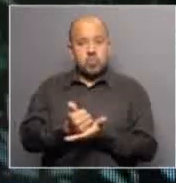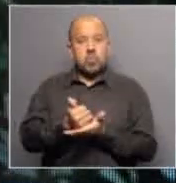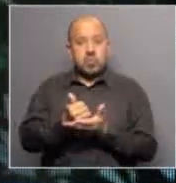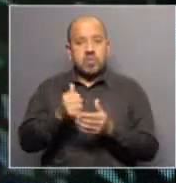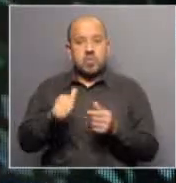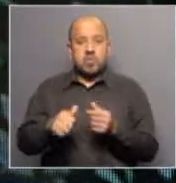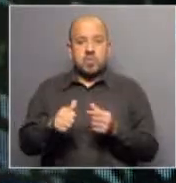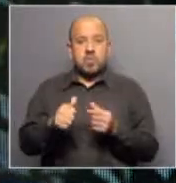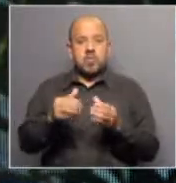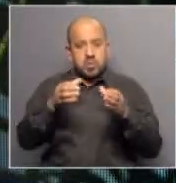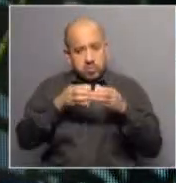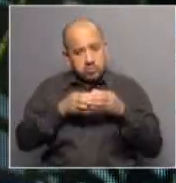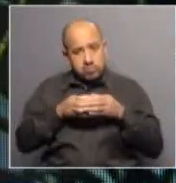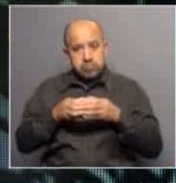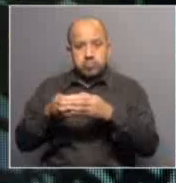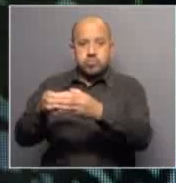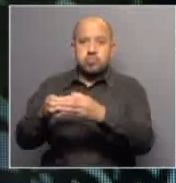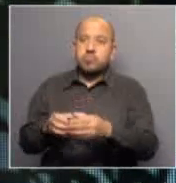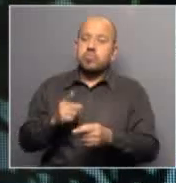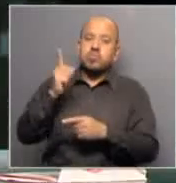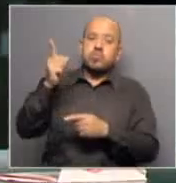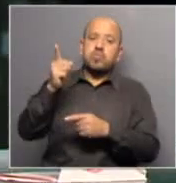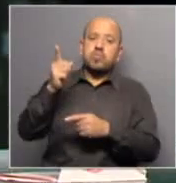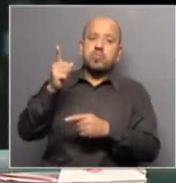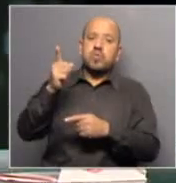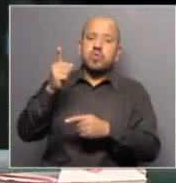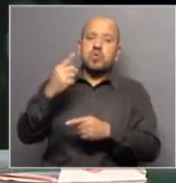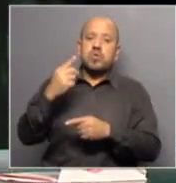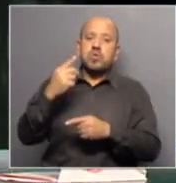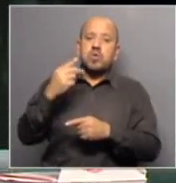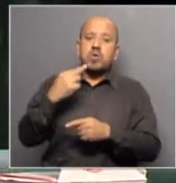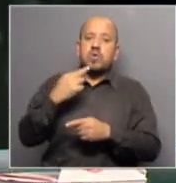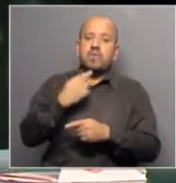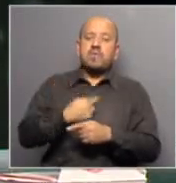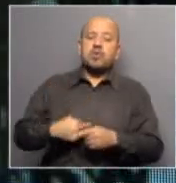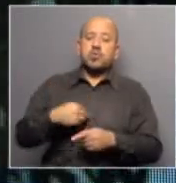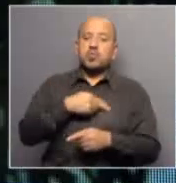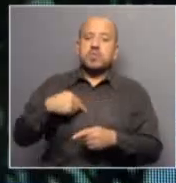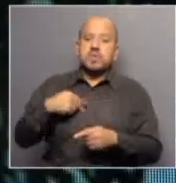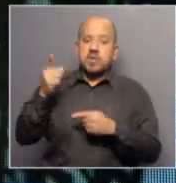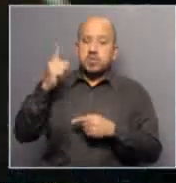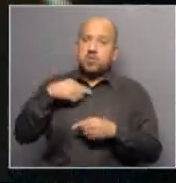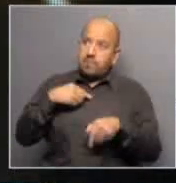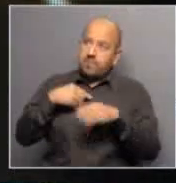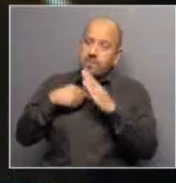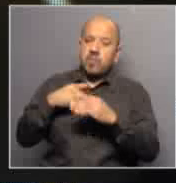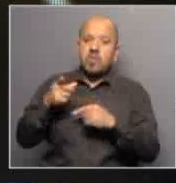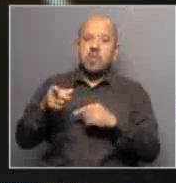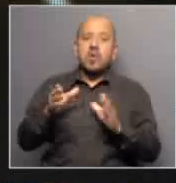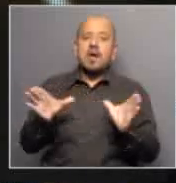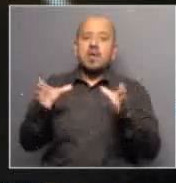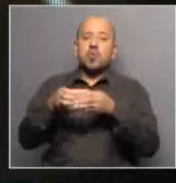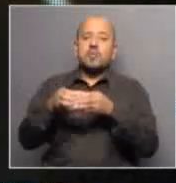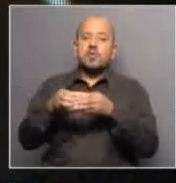nutridísima delegación que fue a Viena, éramos Jorge Vázquez y yo, cuando Uruguay ingresó a la Comisión